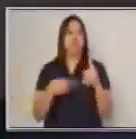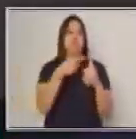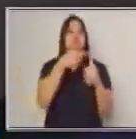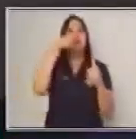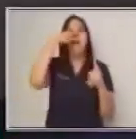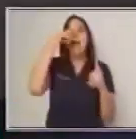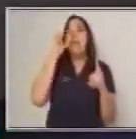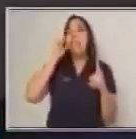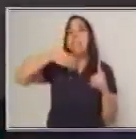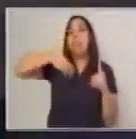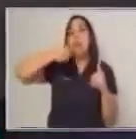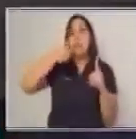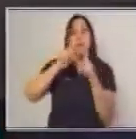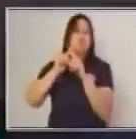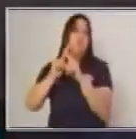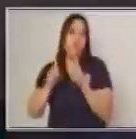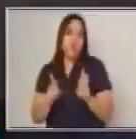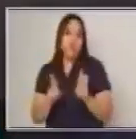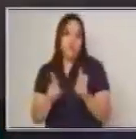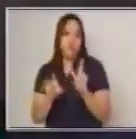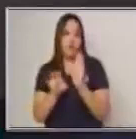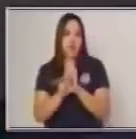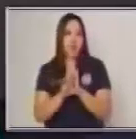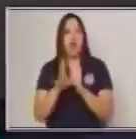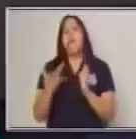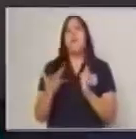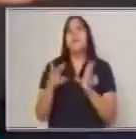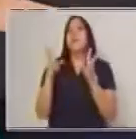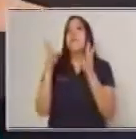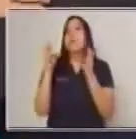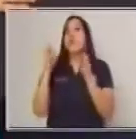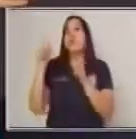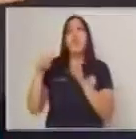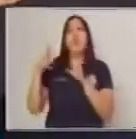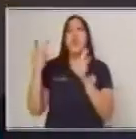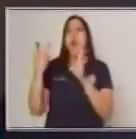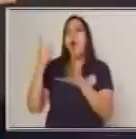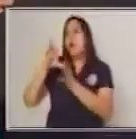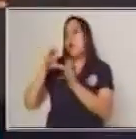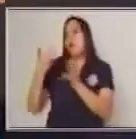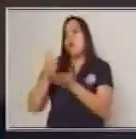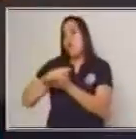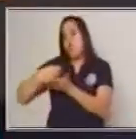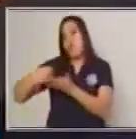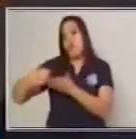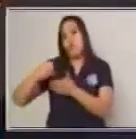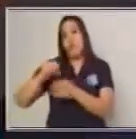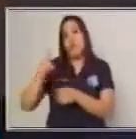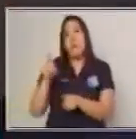tomar apuntes. Pero el tema que podríamos manejar, por ejemplo, es